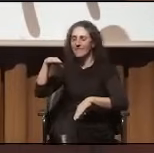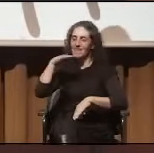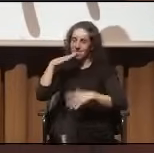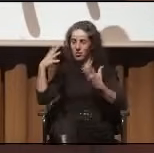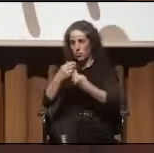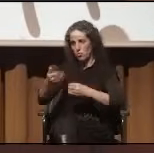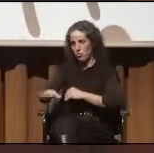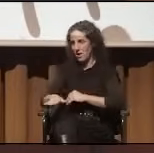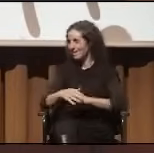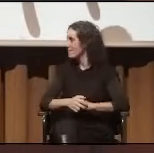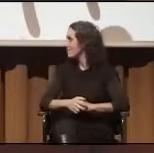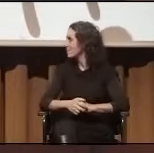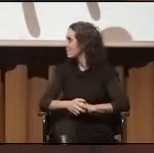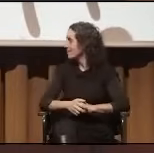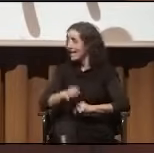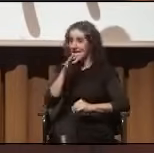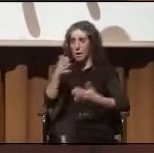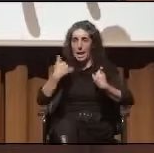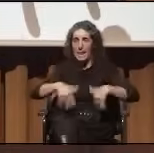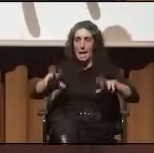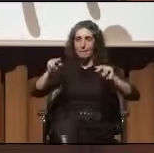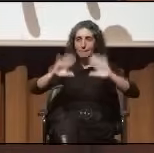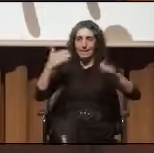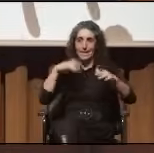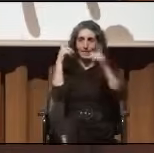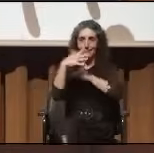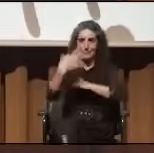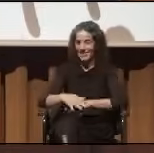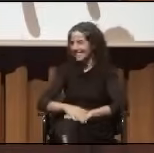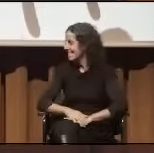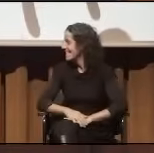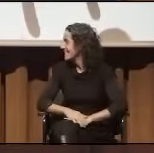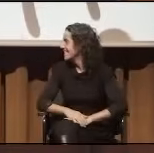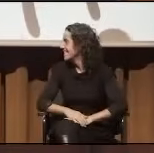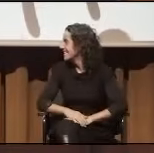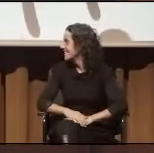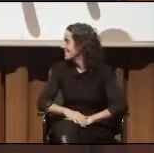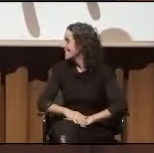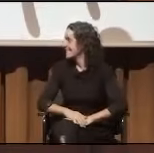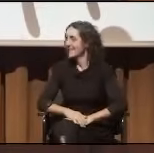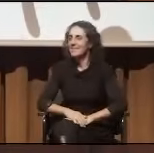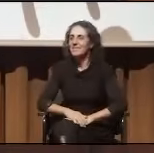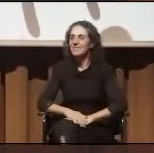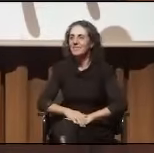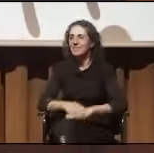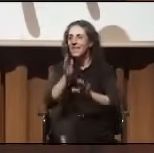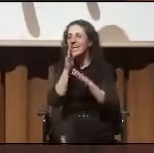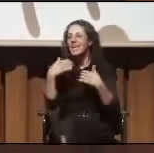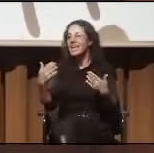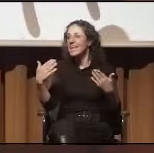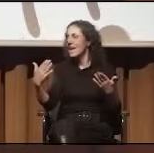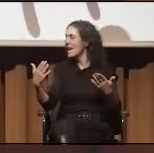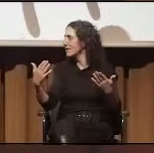Ya he hablado de mi libro, ahora ya me puedo ir. Qué bueno, qué bueno. Bueno, llevamos media hora de debate. Yo creo